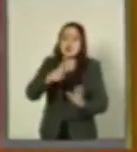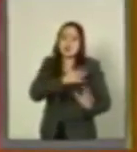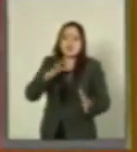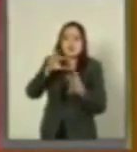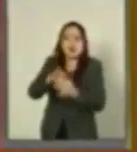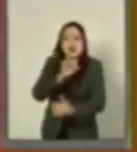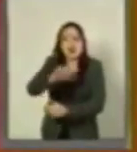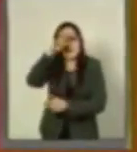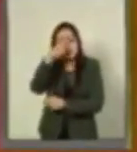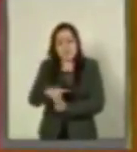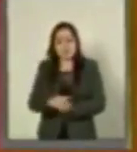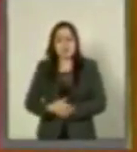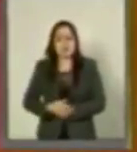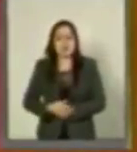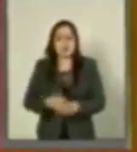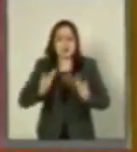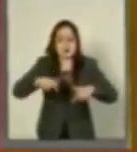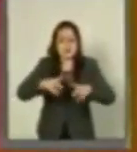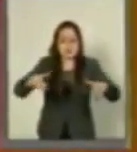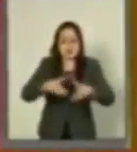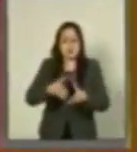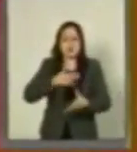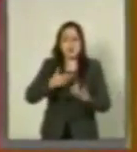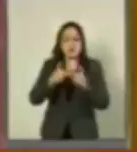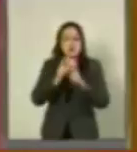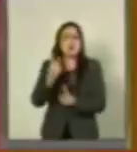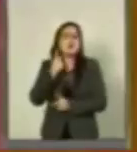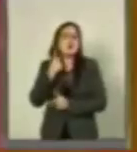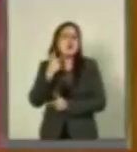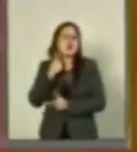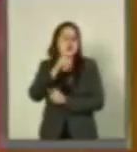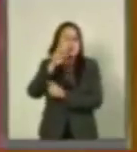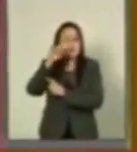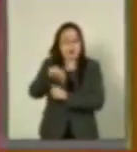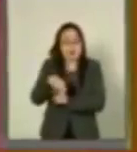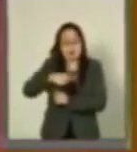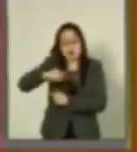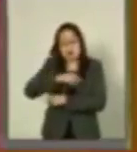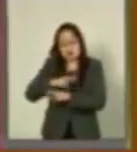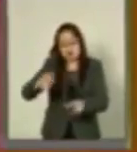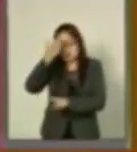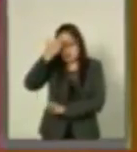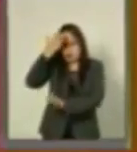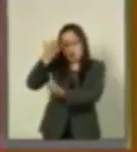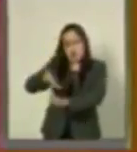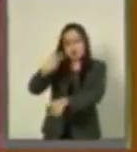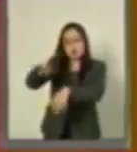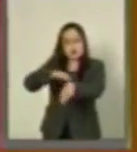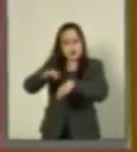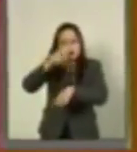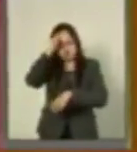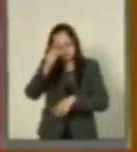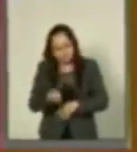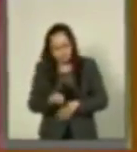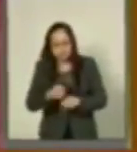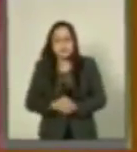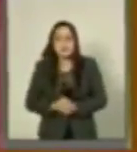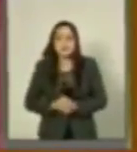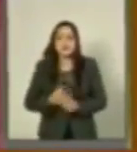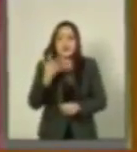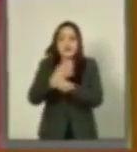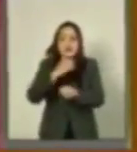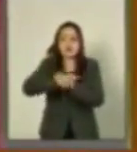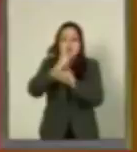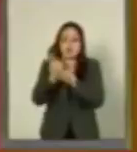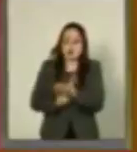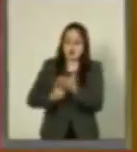con México. En nombre de mi partido, le reitero nuestro reconocimiento por su labor. La glosa de este quinto